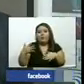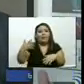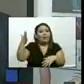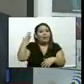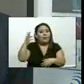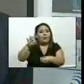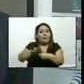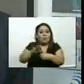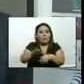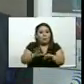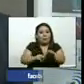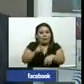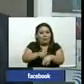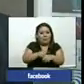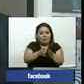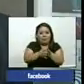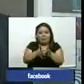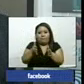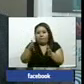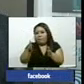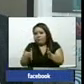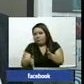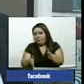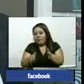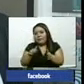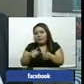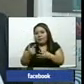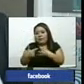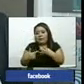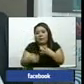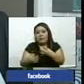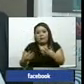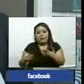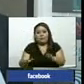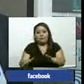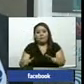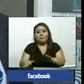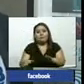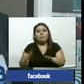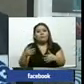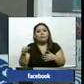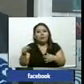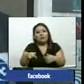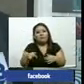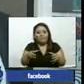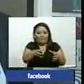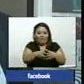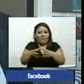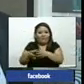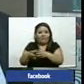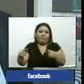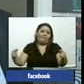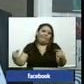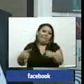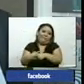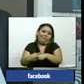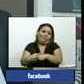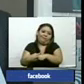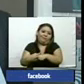a medio periodo de la directiva legalmente constituida, y han estado en cruces